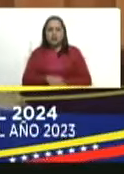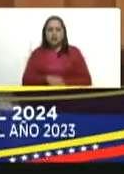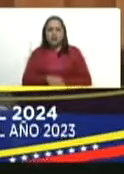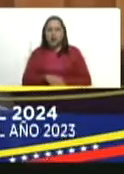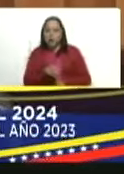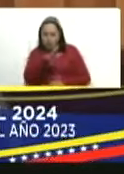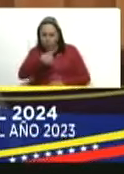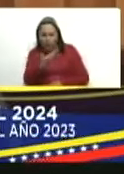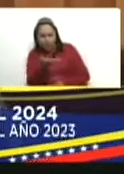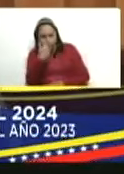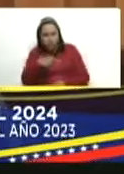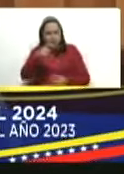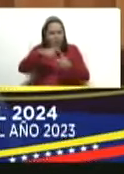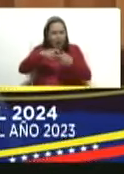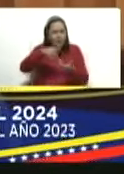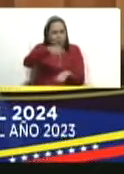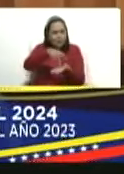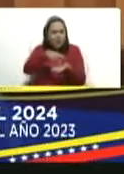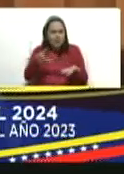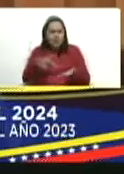Incorpórense, participen.